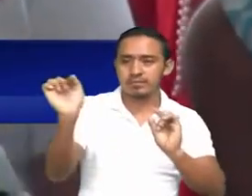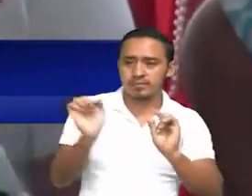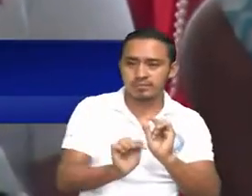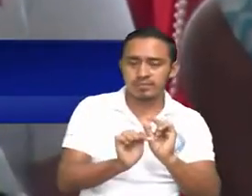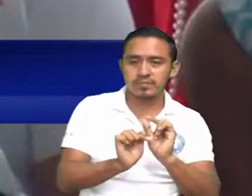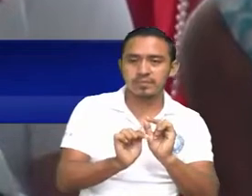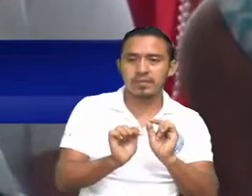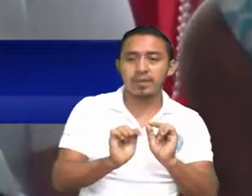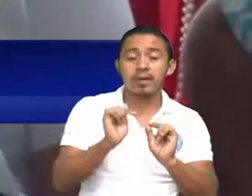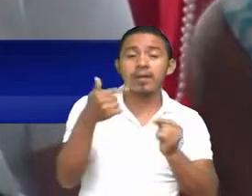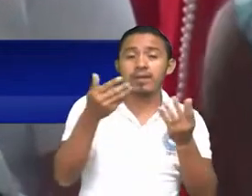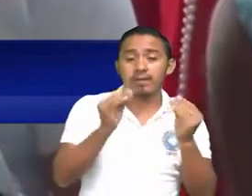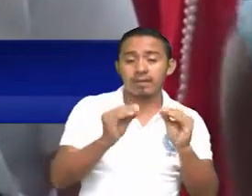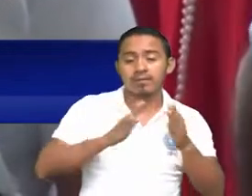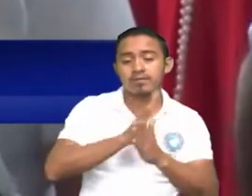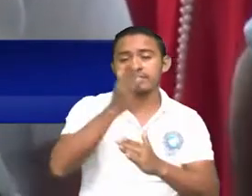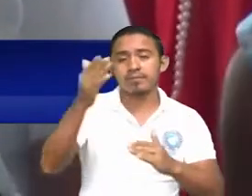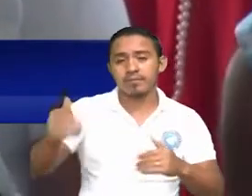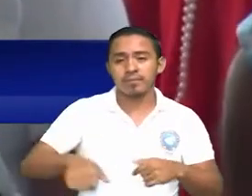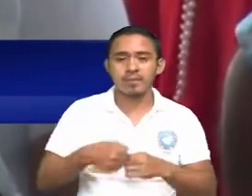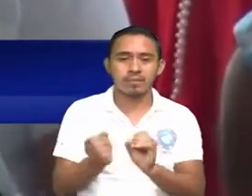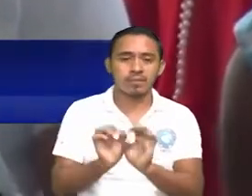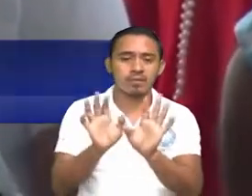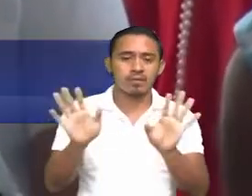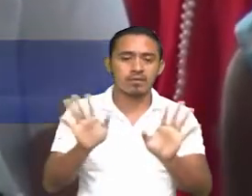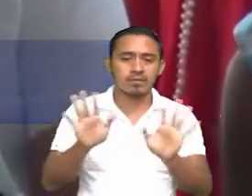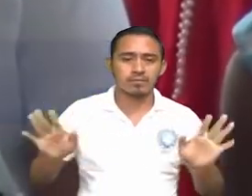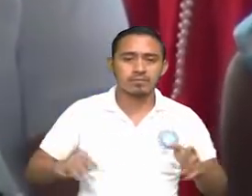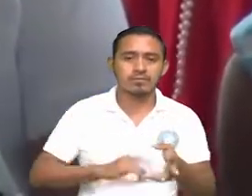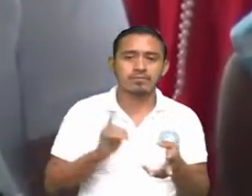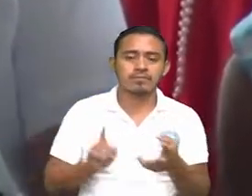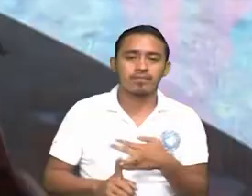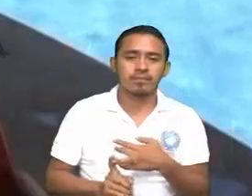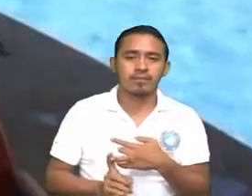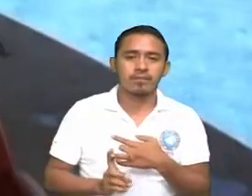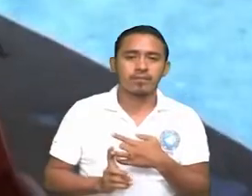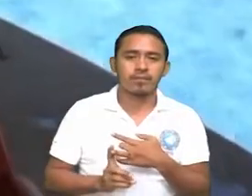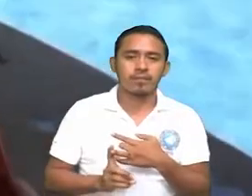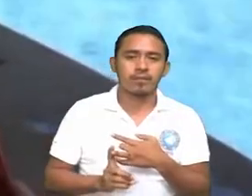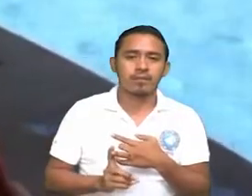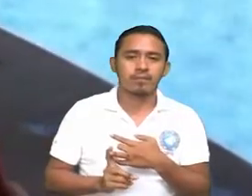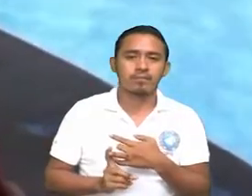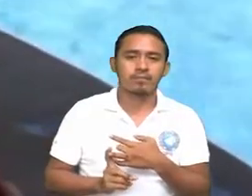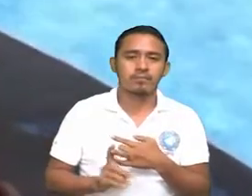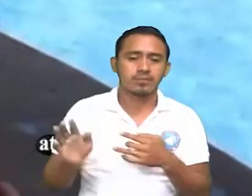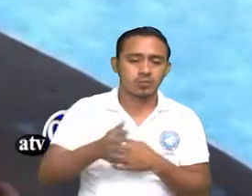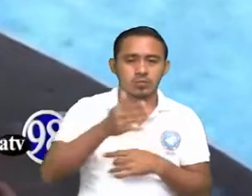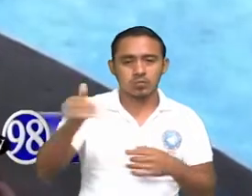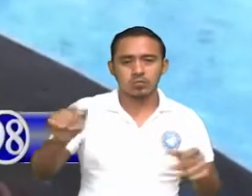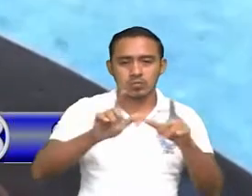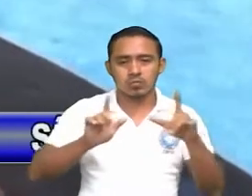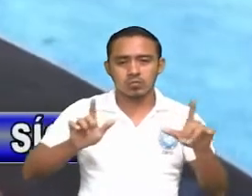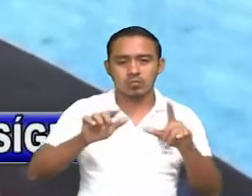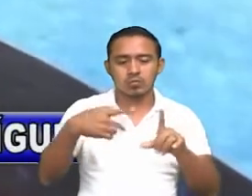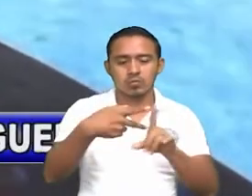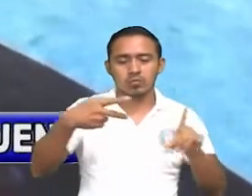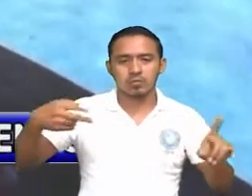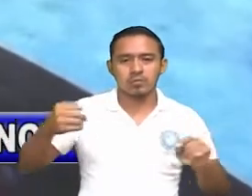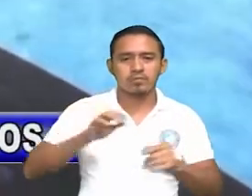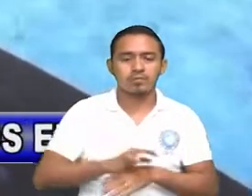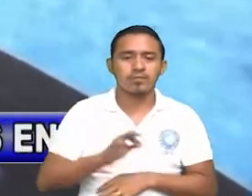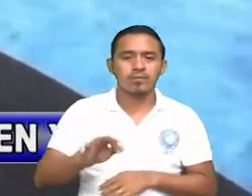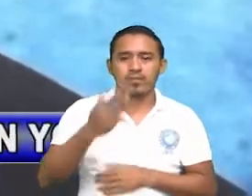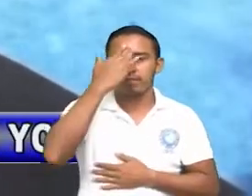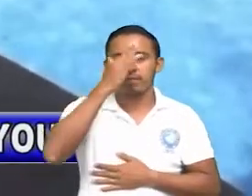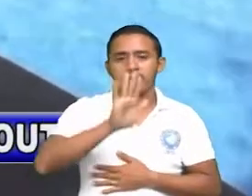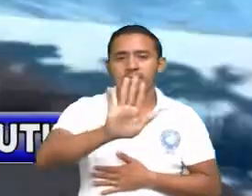al día siguiente, con el sistema todo incluido en cualquiera de las dos modalidades. Otro hotel y restaurante también ubicado frente